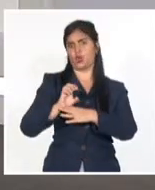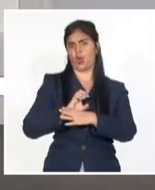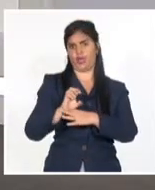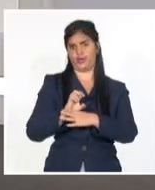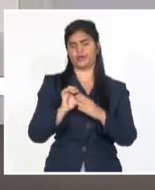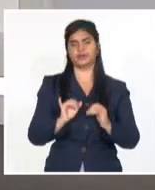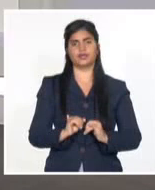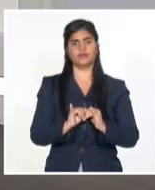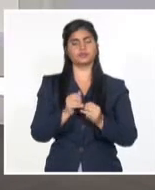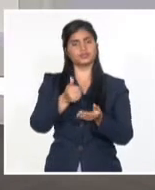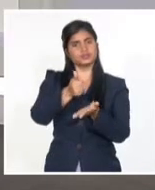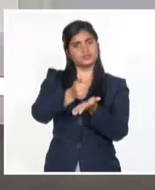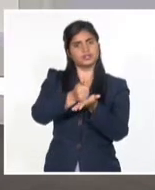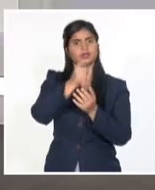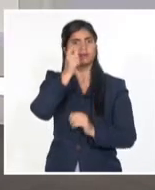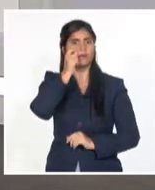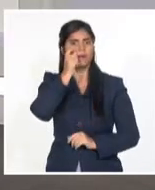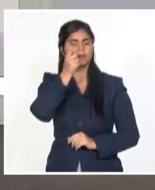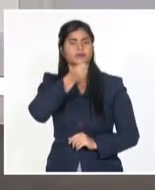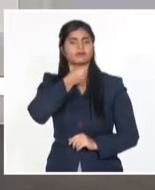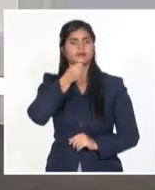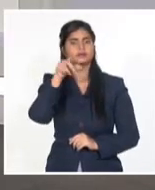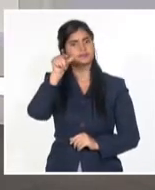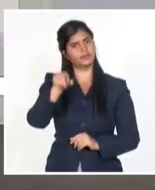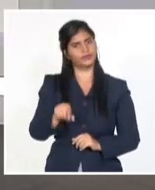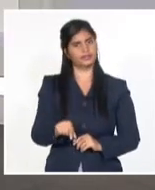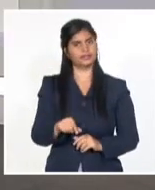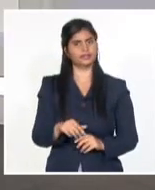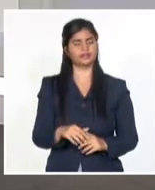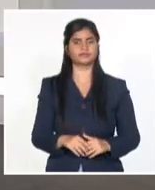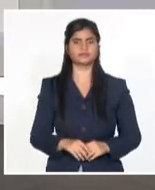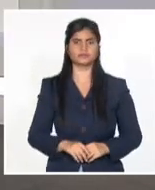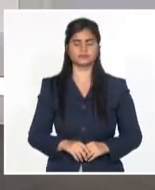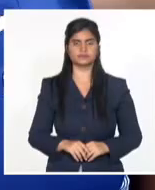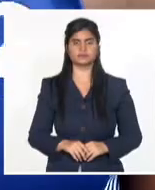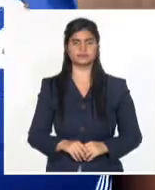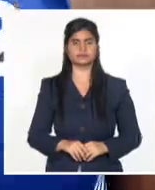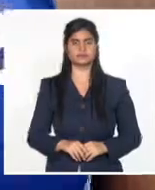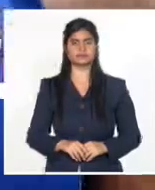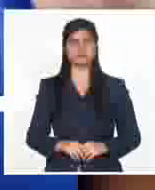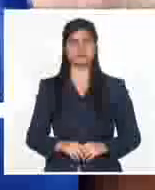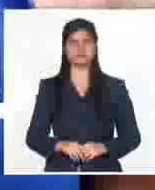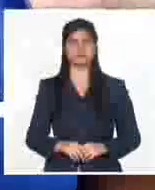sede, el colega Guillermo Rodríguez nos envía declaraciones de nuestro binomio.